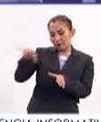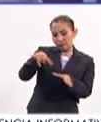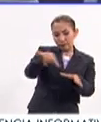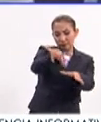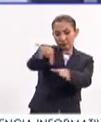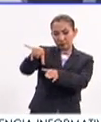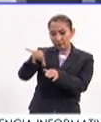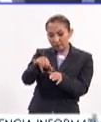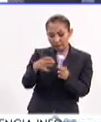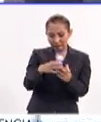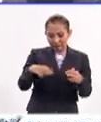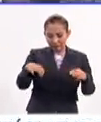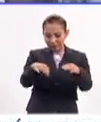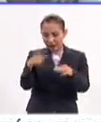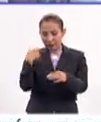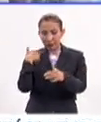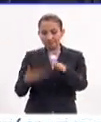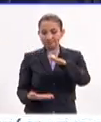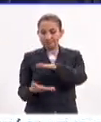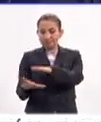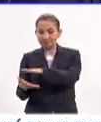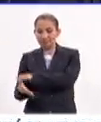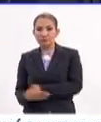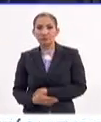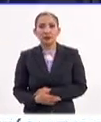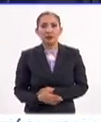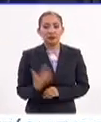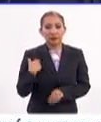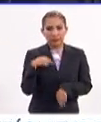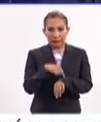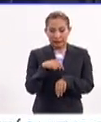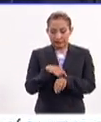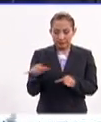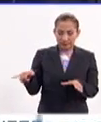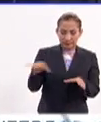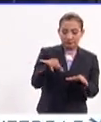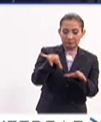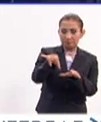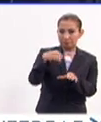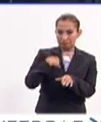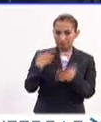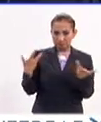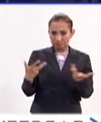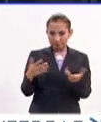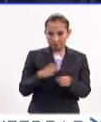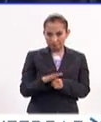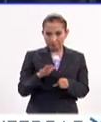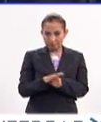del barro a los moldes cuyas piezas serán horneadas. El área de vaciado se encarga de